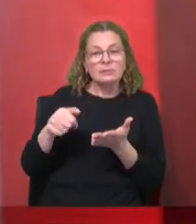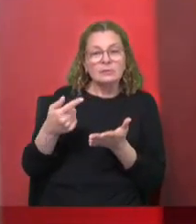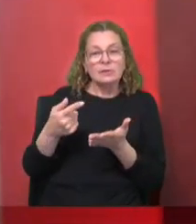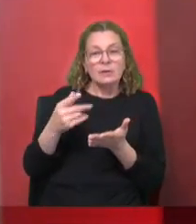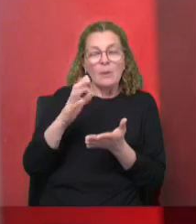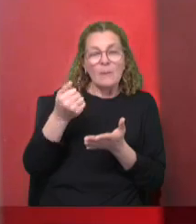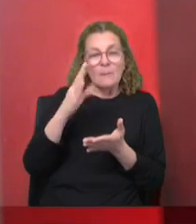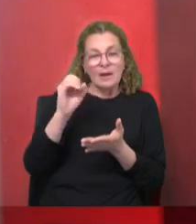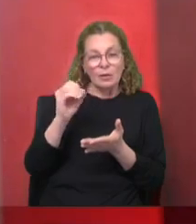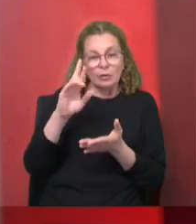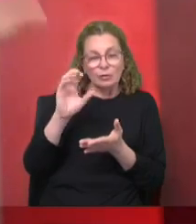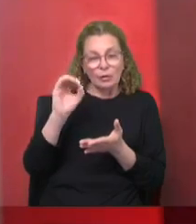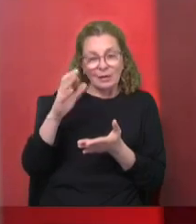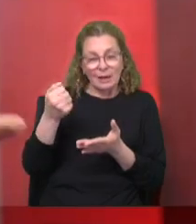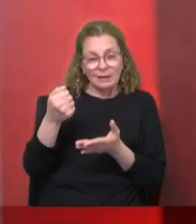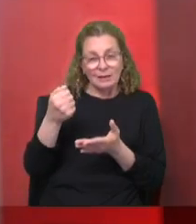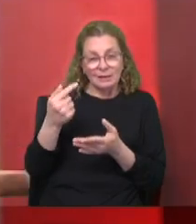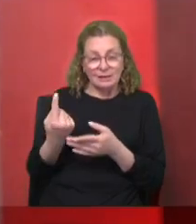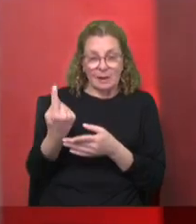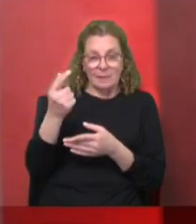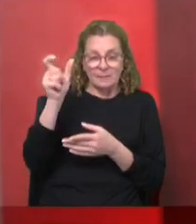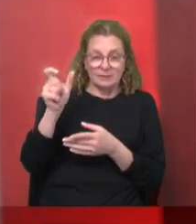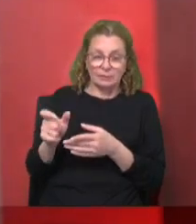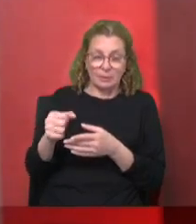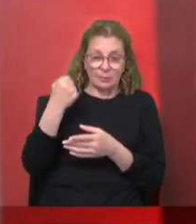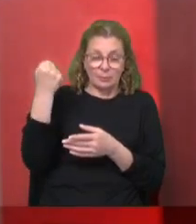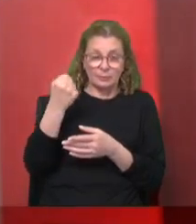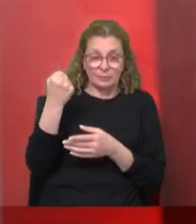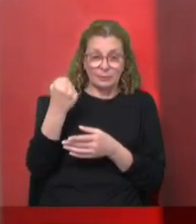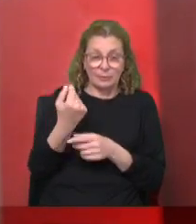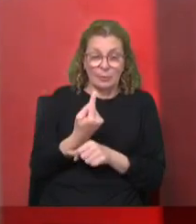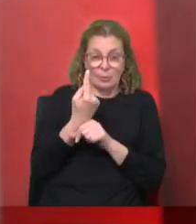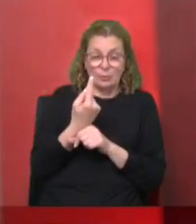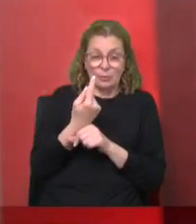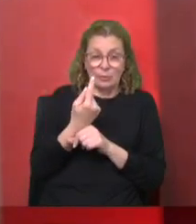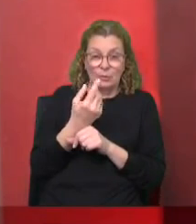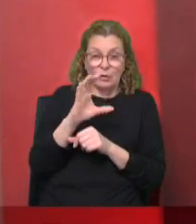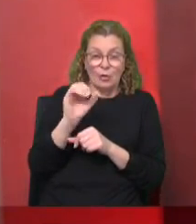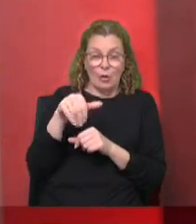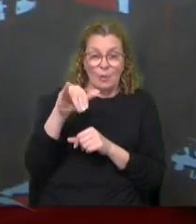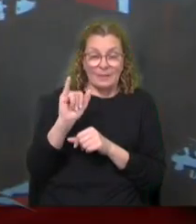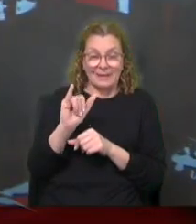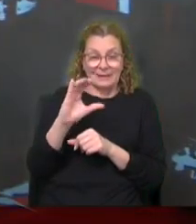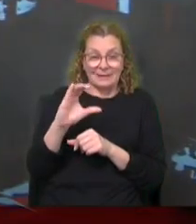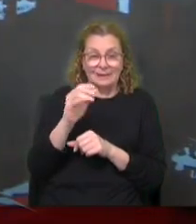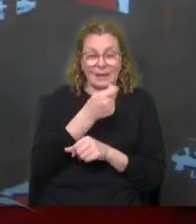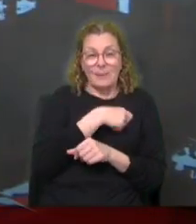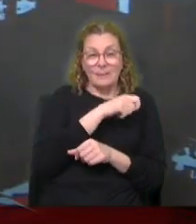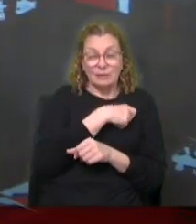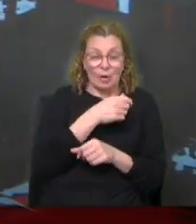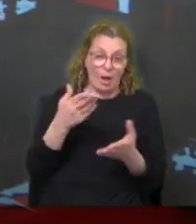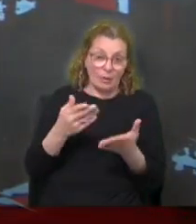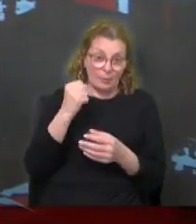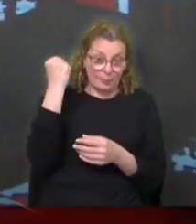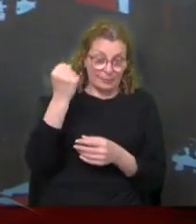a Paco Roca, que es como la estrella del momento, es como uno de los grandes autores del cómic español, este, de la actualidad, que